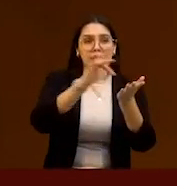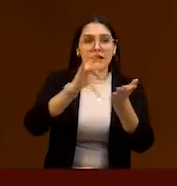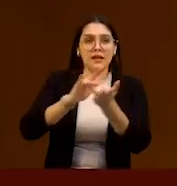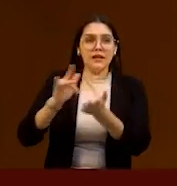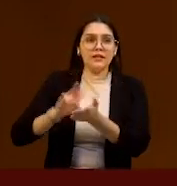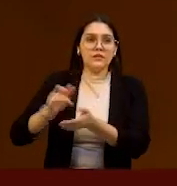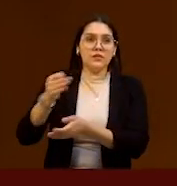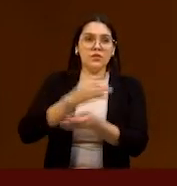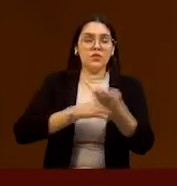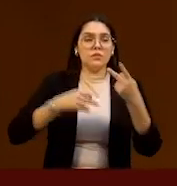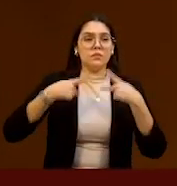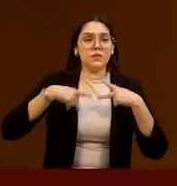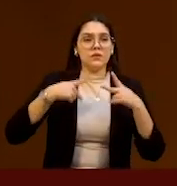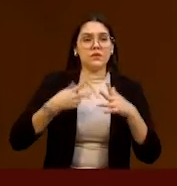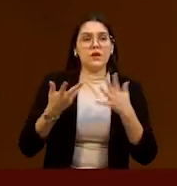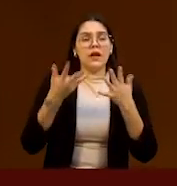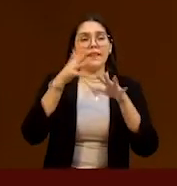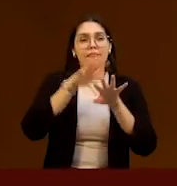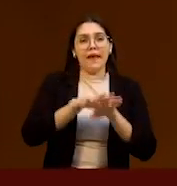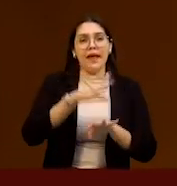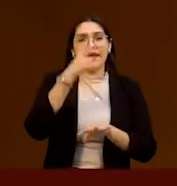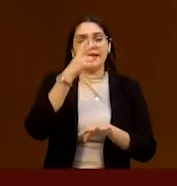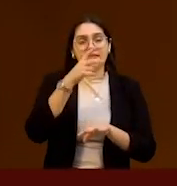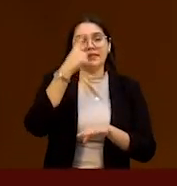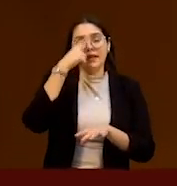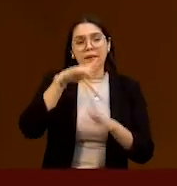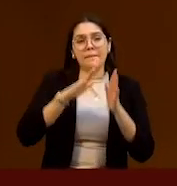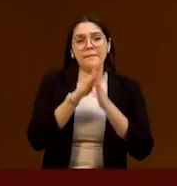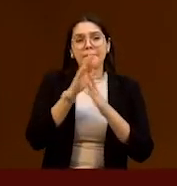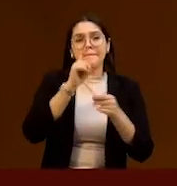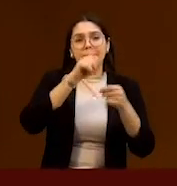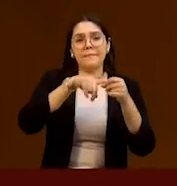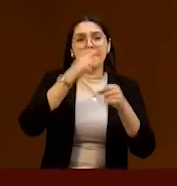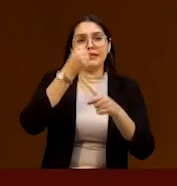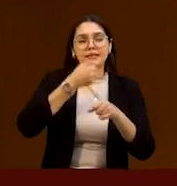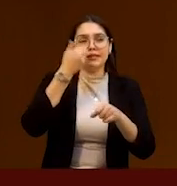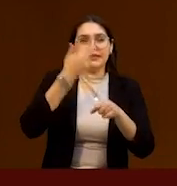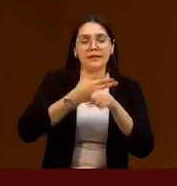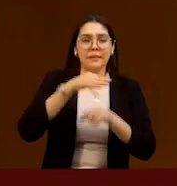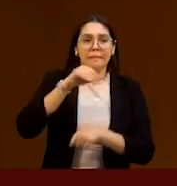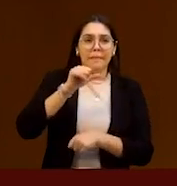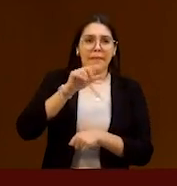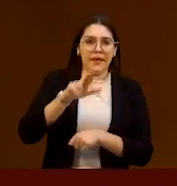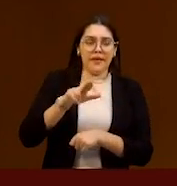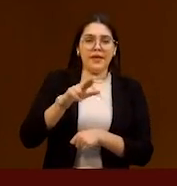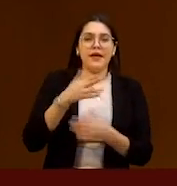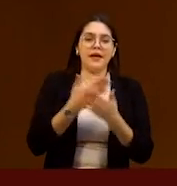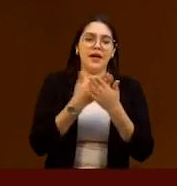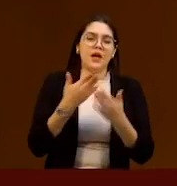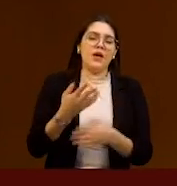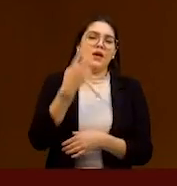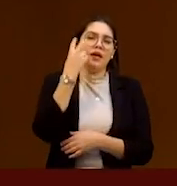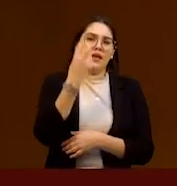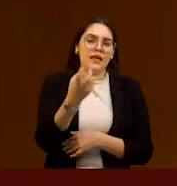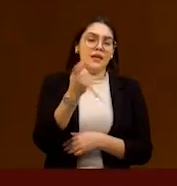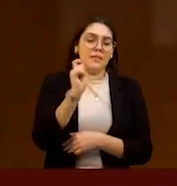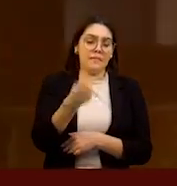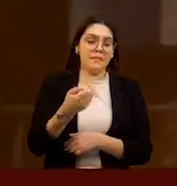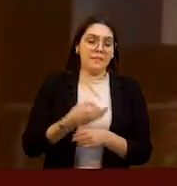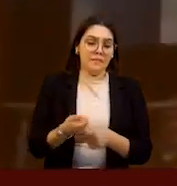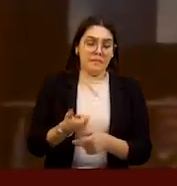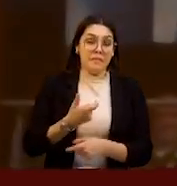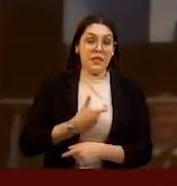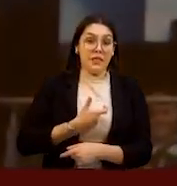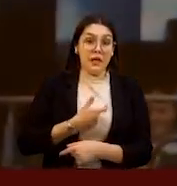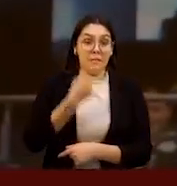y todos los integrantes de la Secretaría de Marina armada de México porque esta medalla no es mía yo la